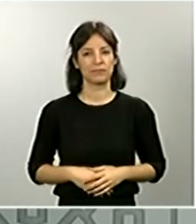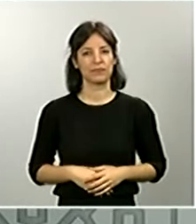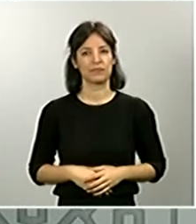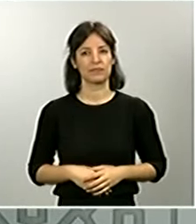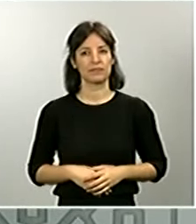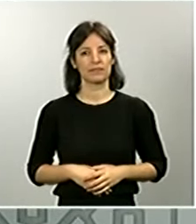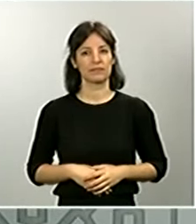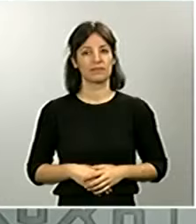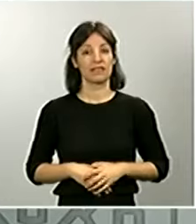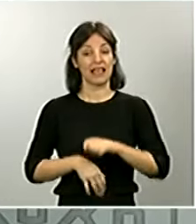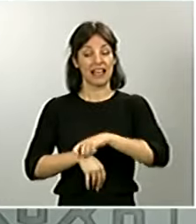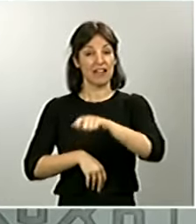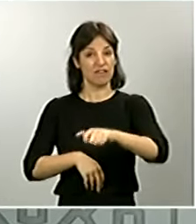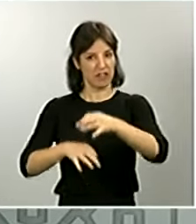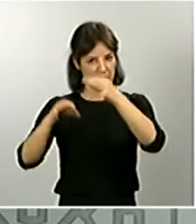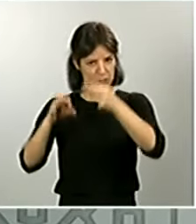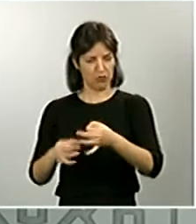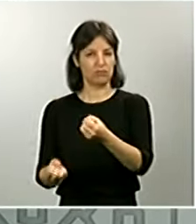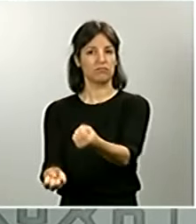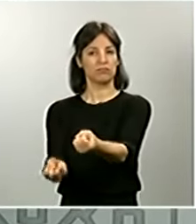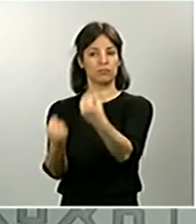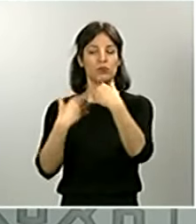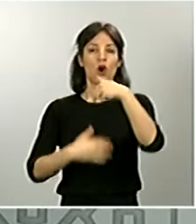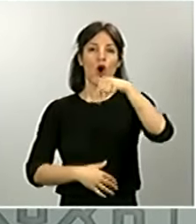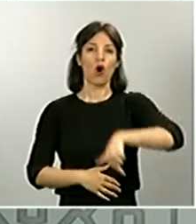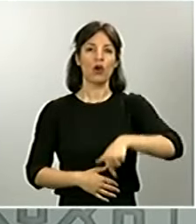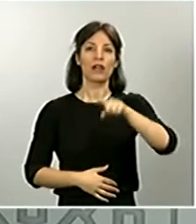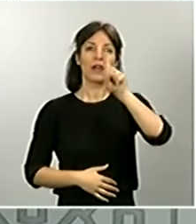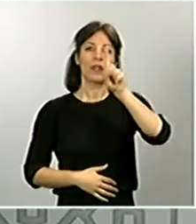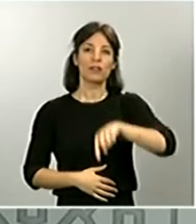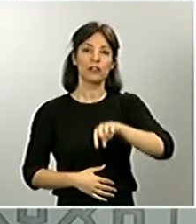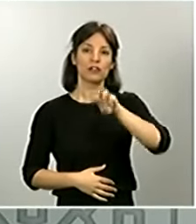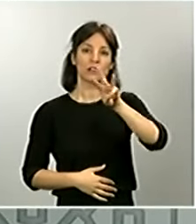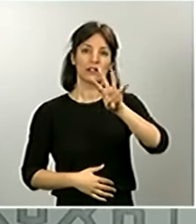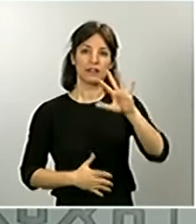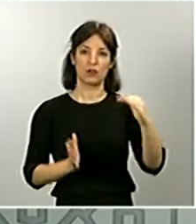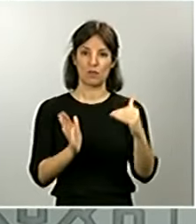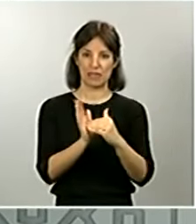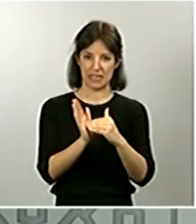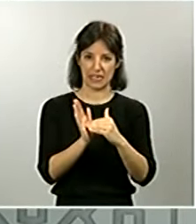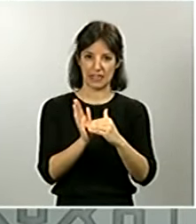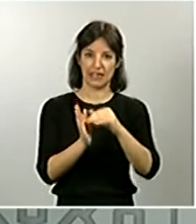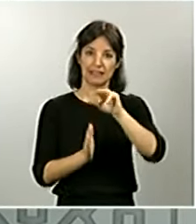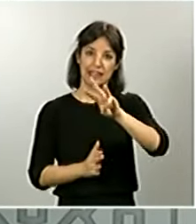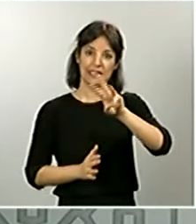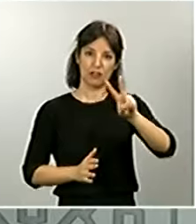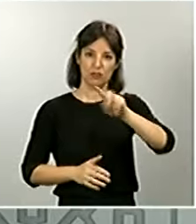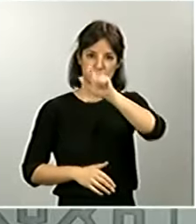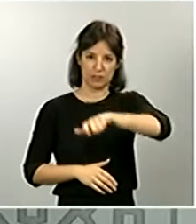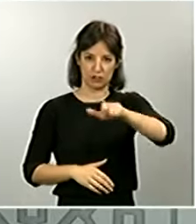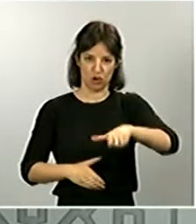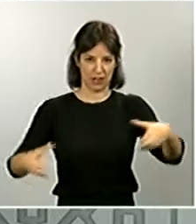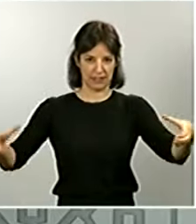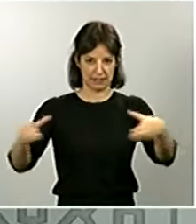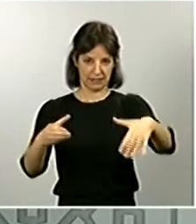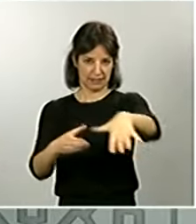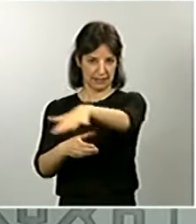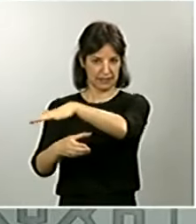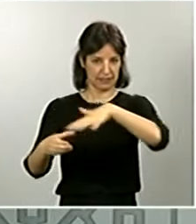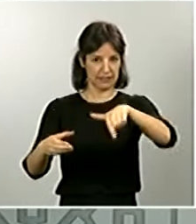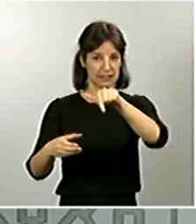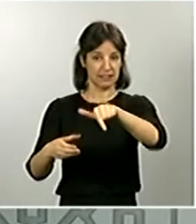es de hoy de 135 mil 32 personas lo que supone cuatro mil